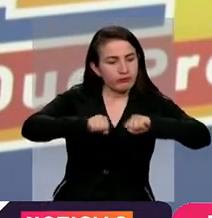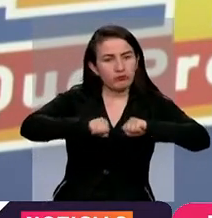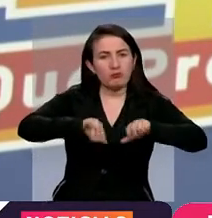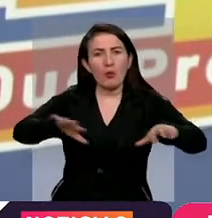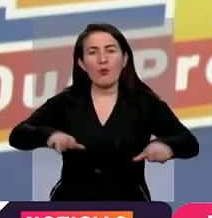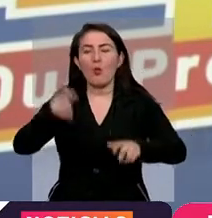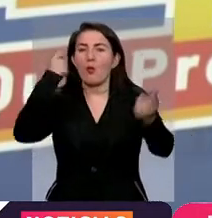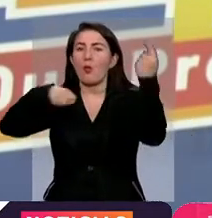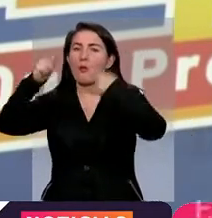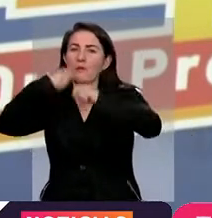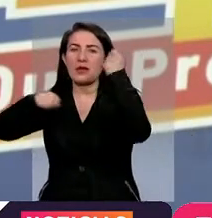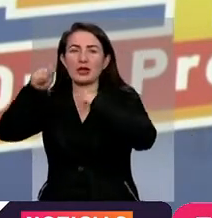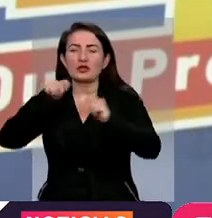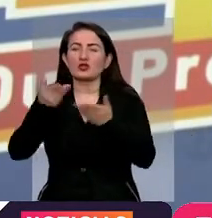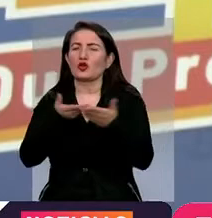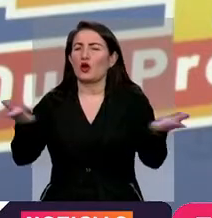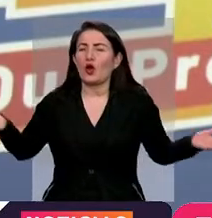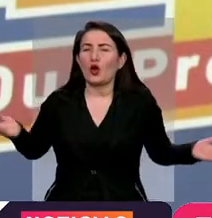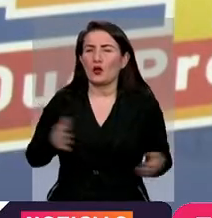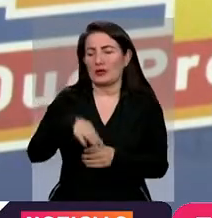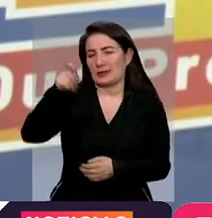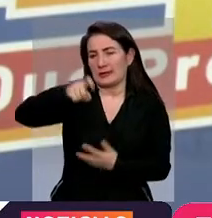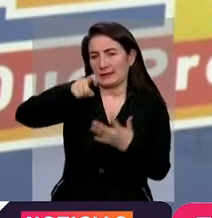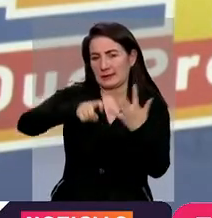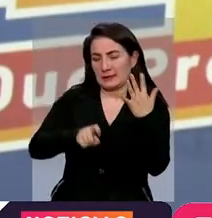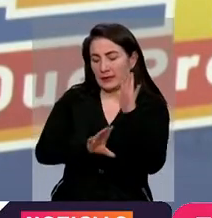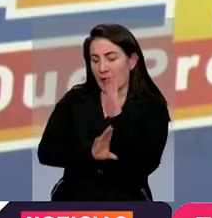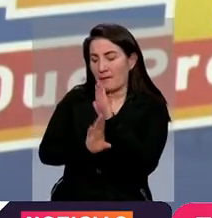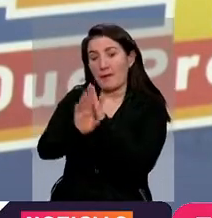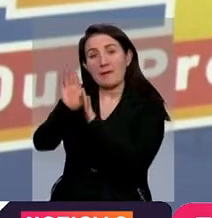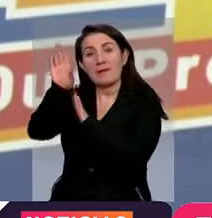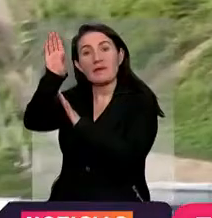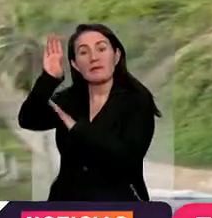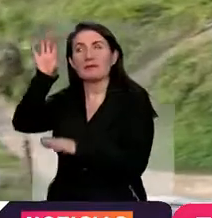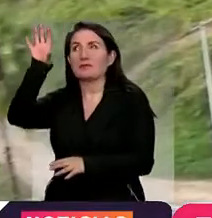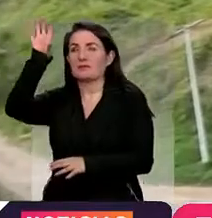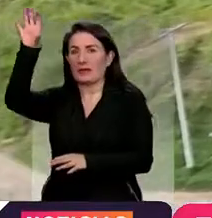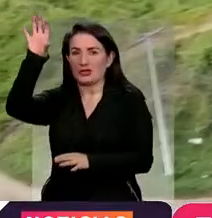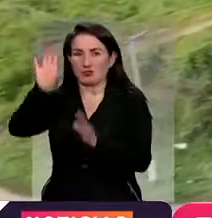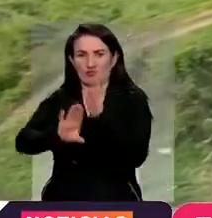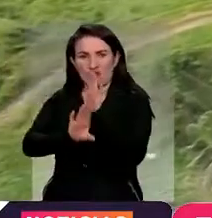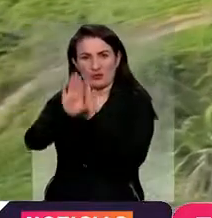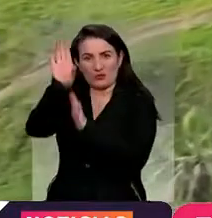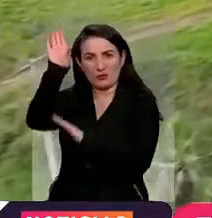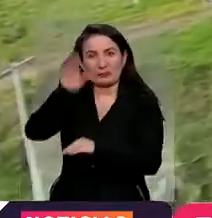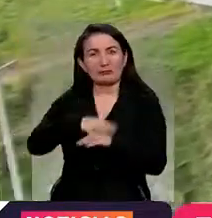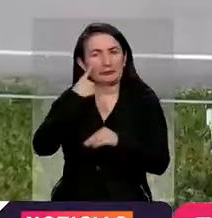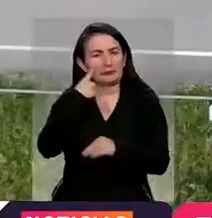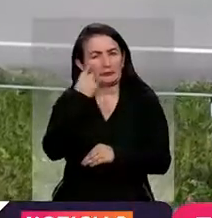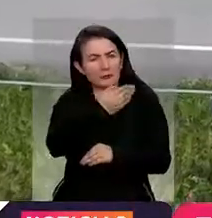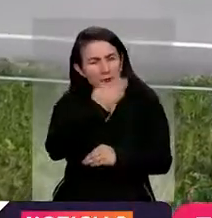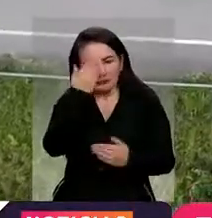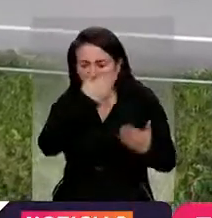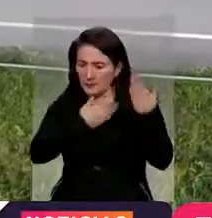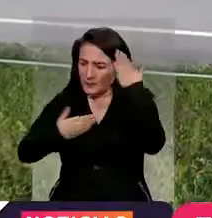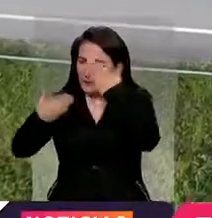el comercio y de todo lo que se necesita para el desarrollo de nuestro país. Desde hoy comienzan la fase de estudios